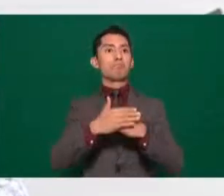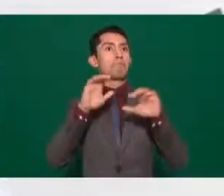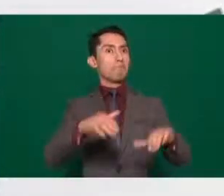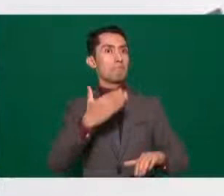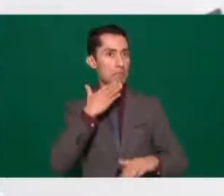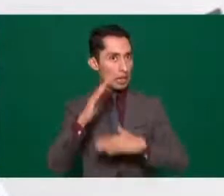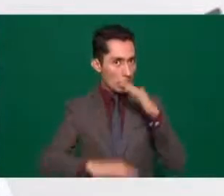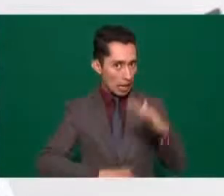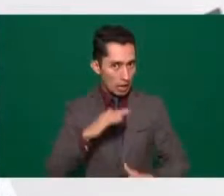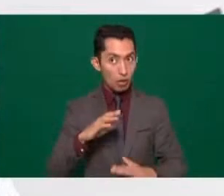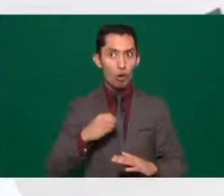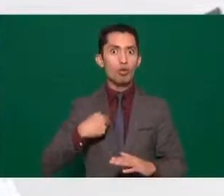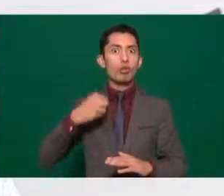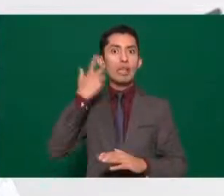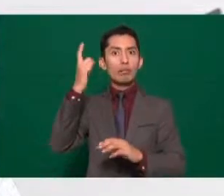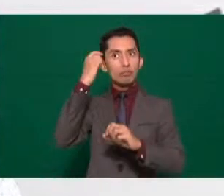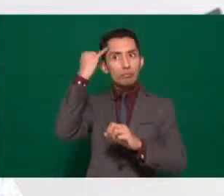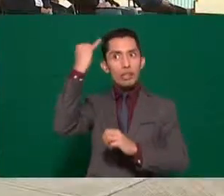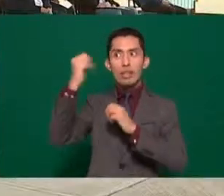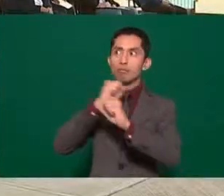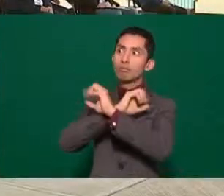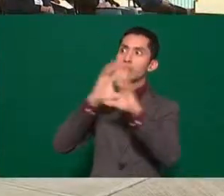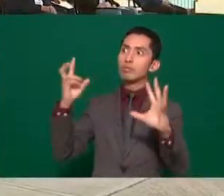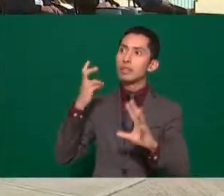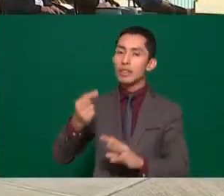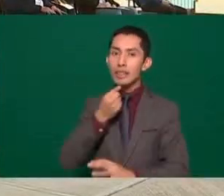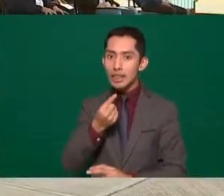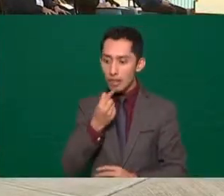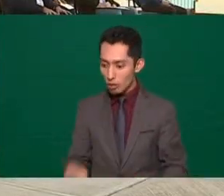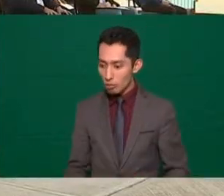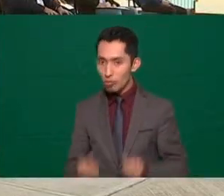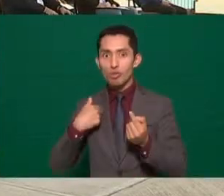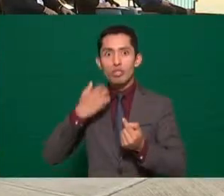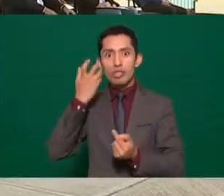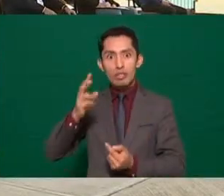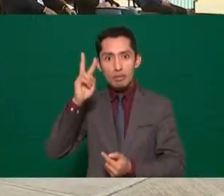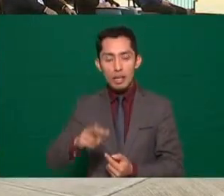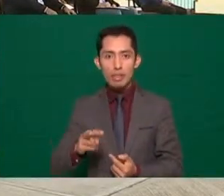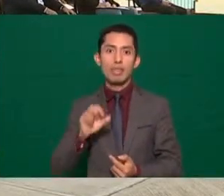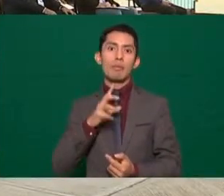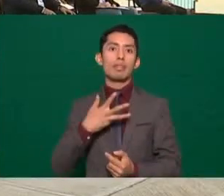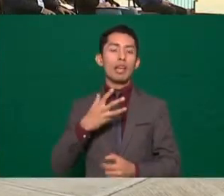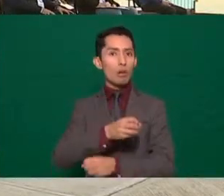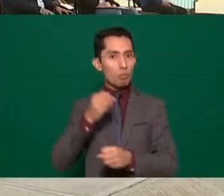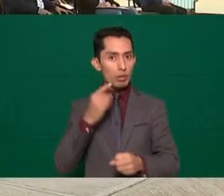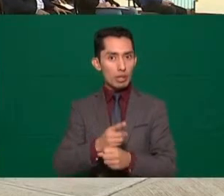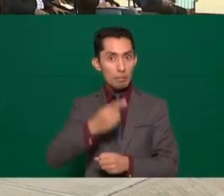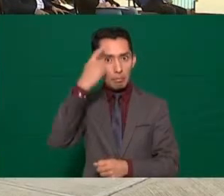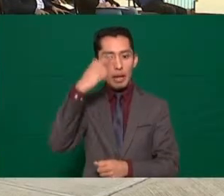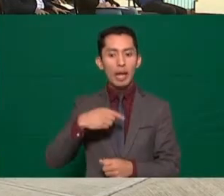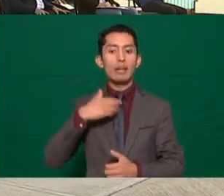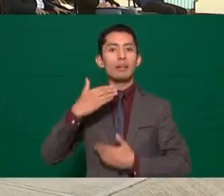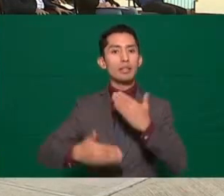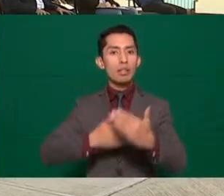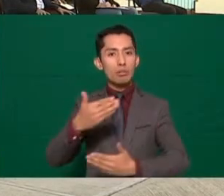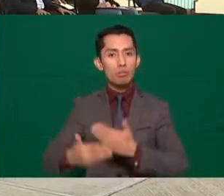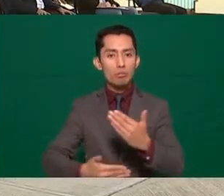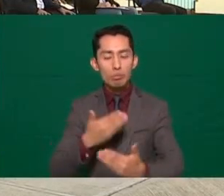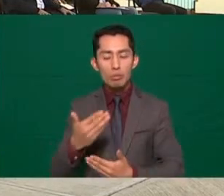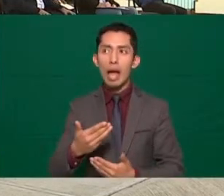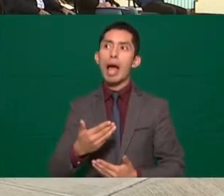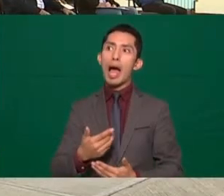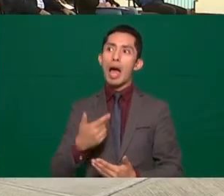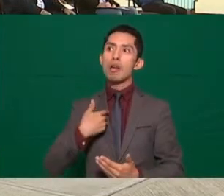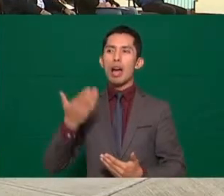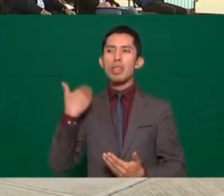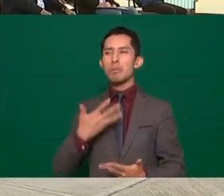a cabo aquellos sueños que anhelamos desde niños, sino que nos brinda la posibilidad de durante el camino convertirnos en mejores